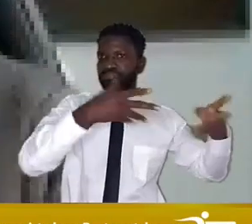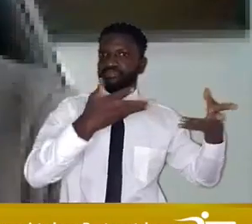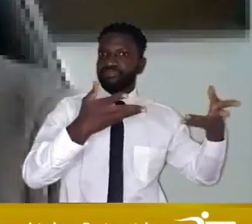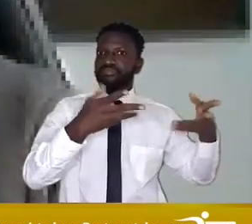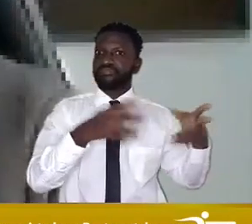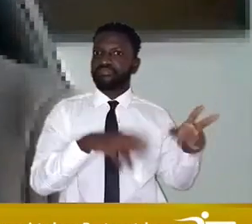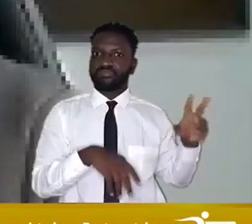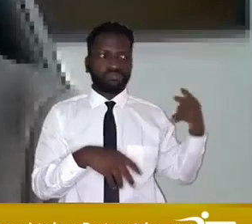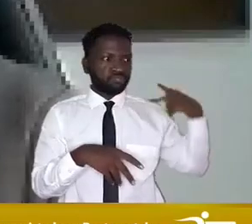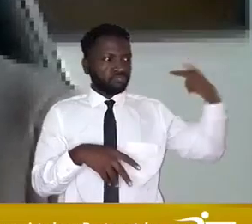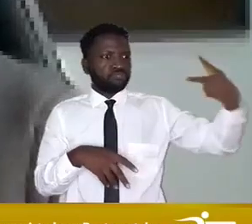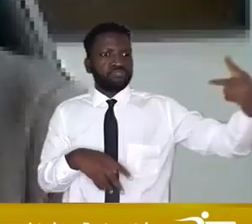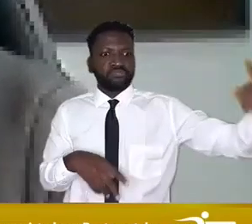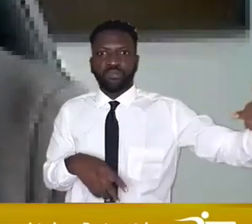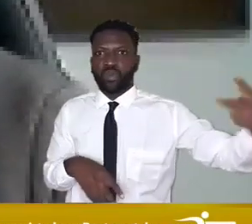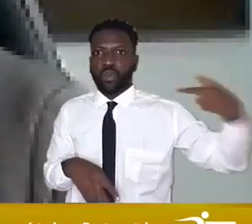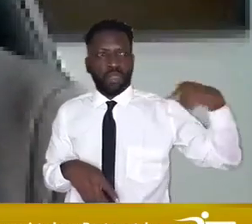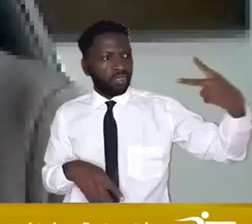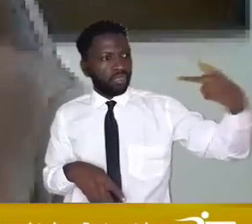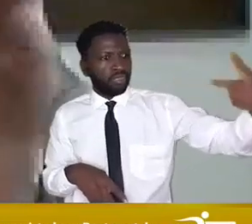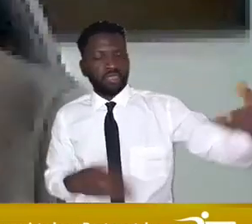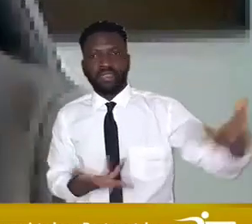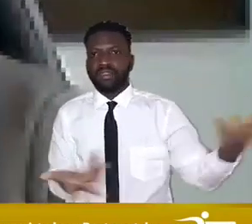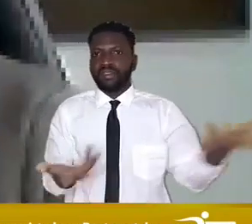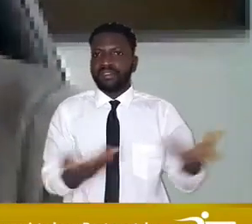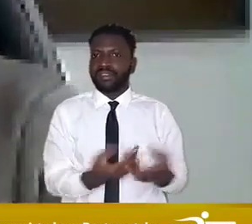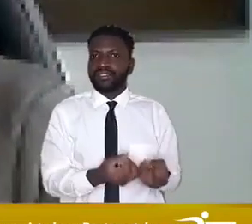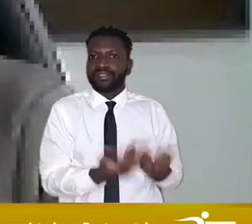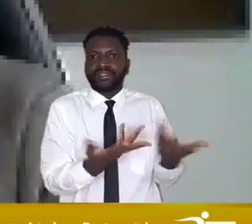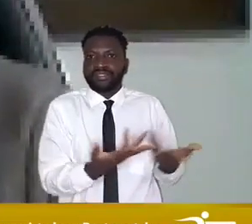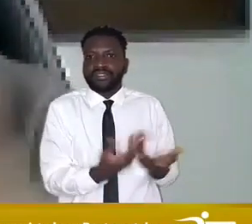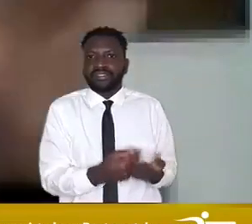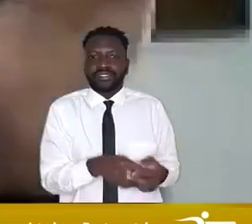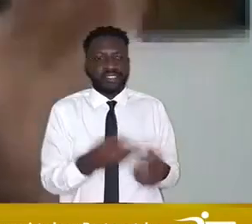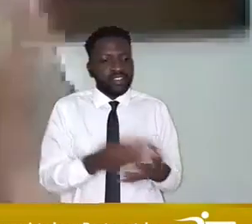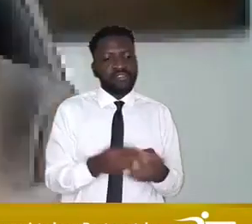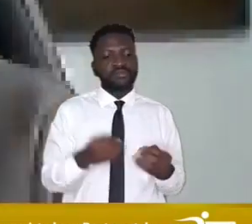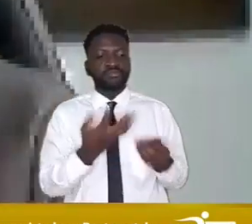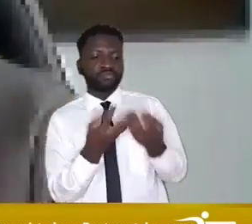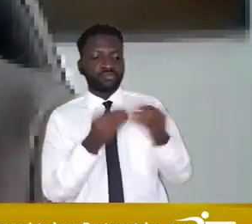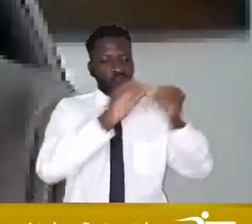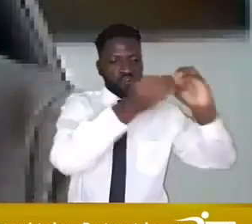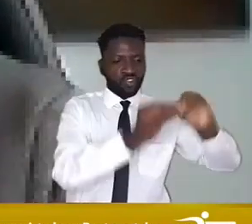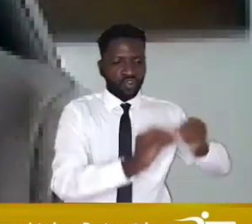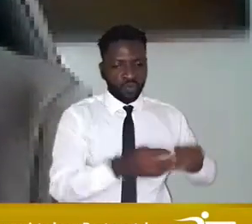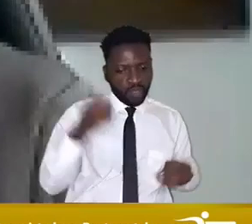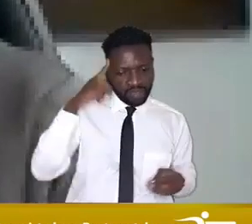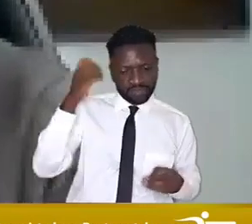predicaciones fabulosas. Casi, casi inventos de la genialidad